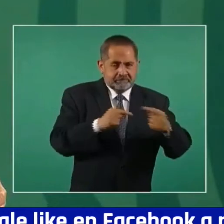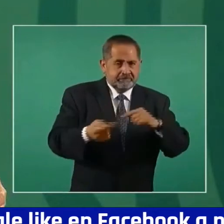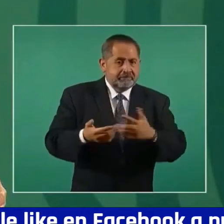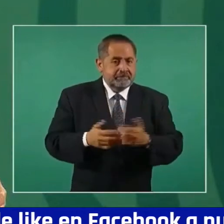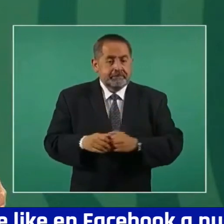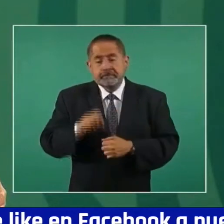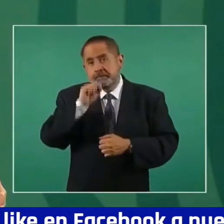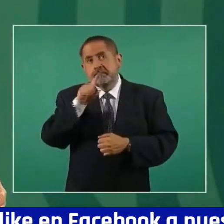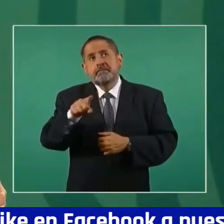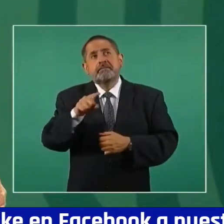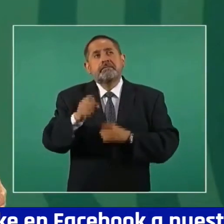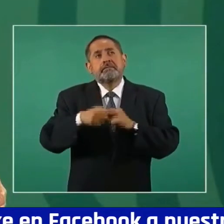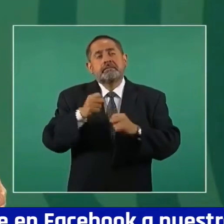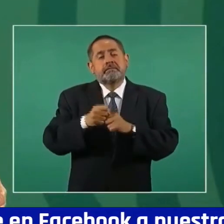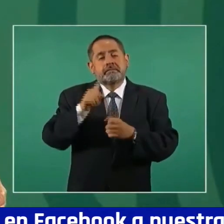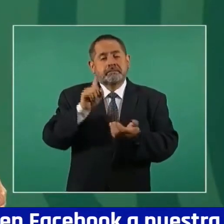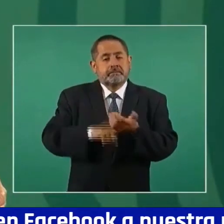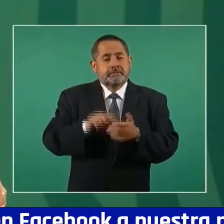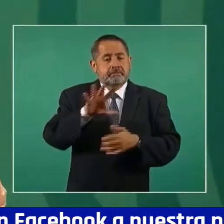también en 1521,